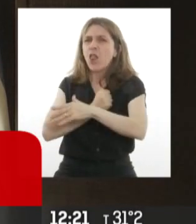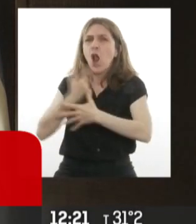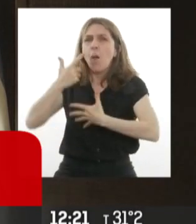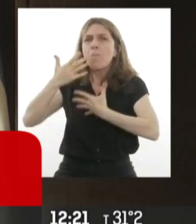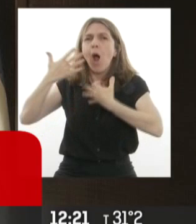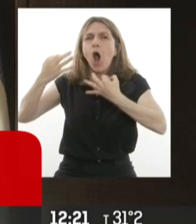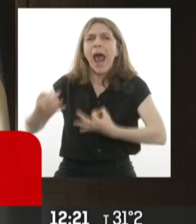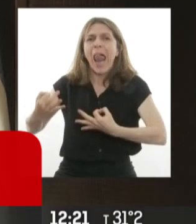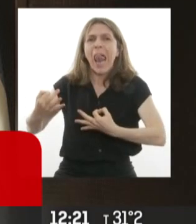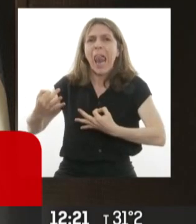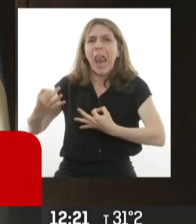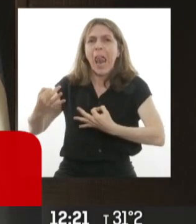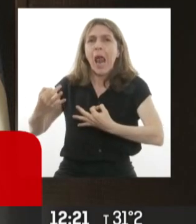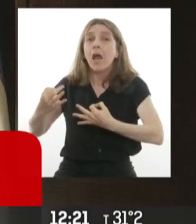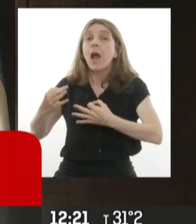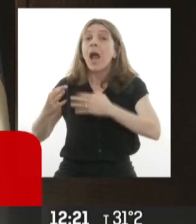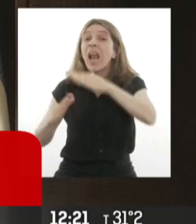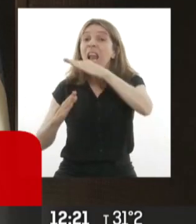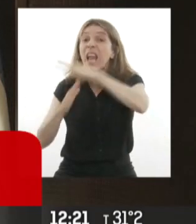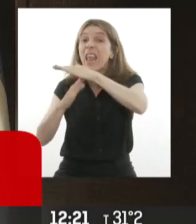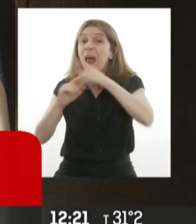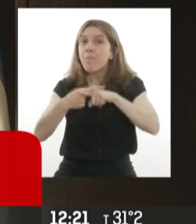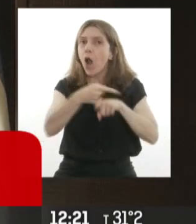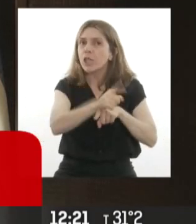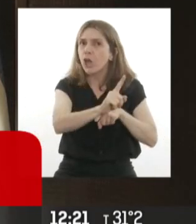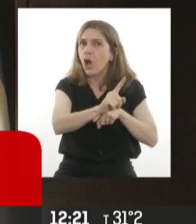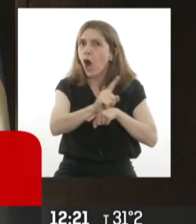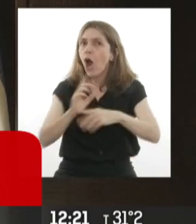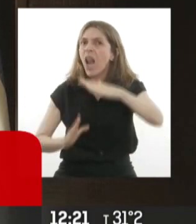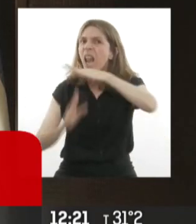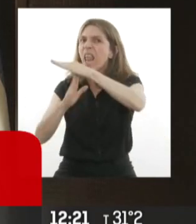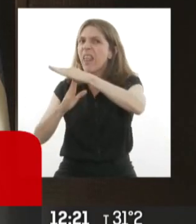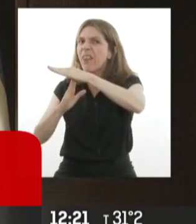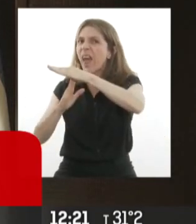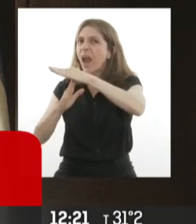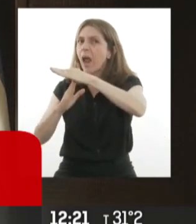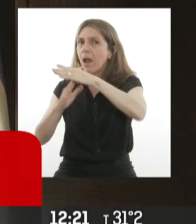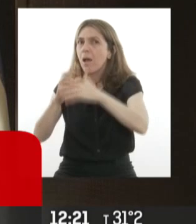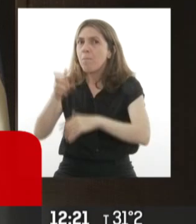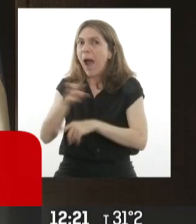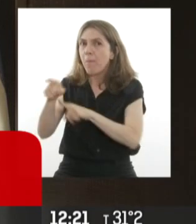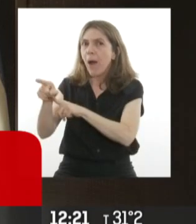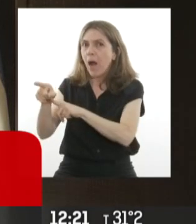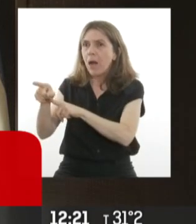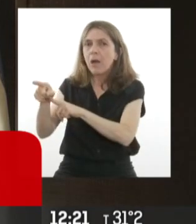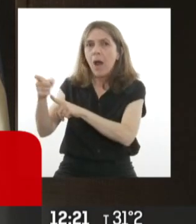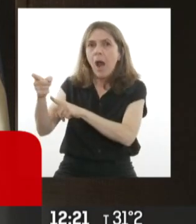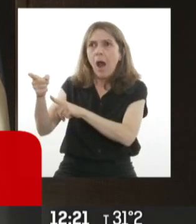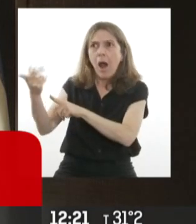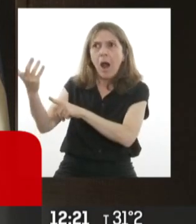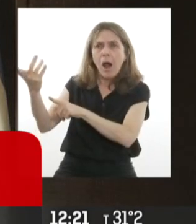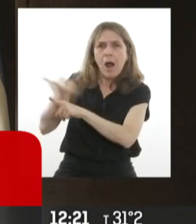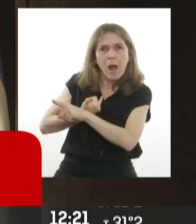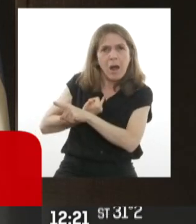Papa, no un líder político, para que repensemos los que hacemos política, cuál es